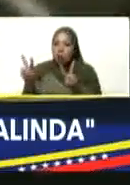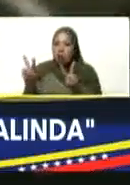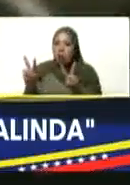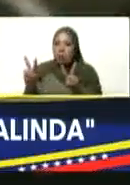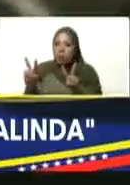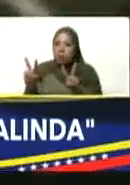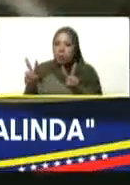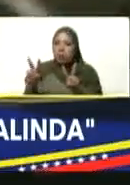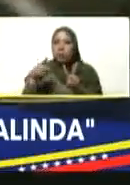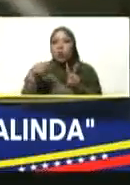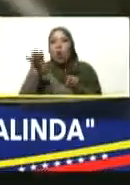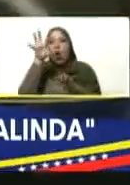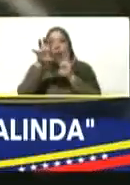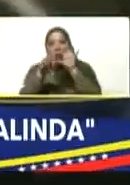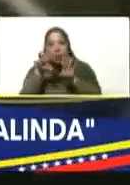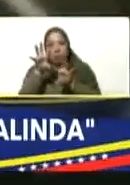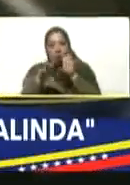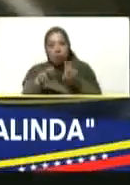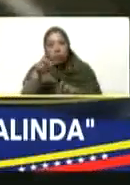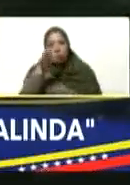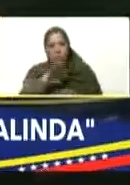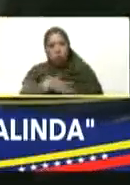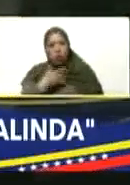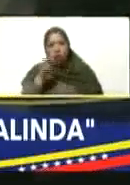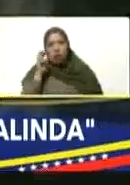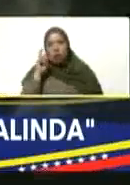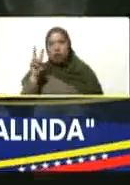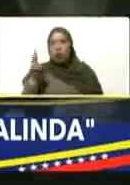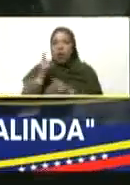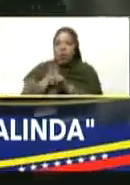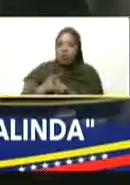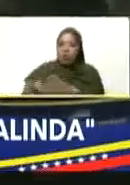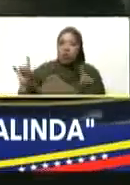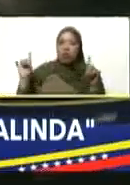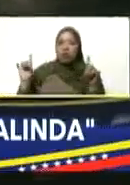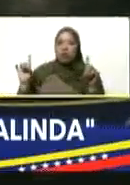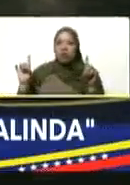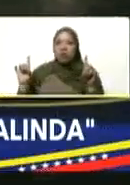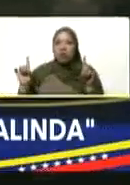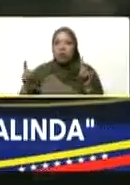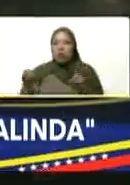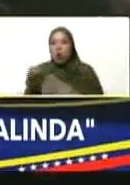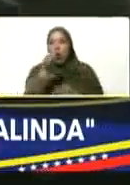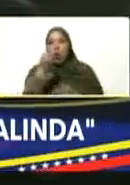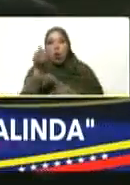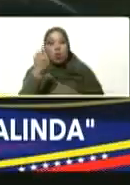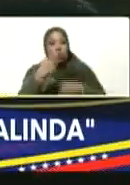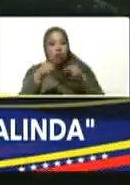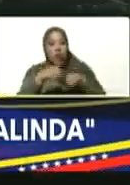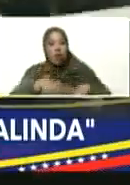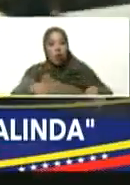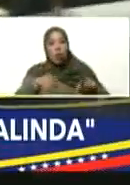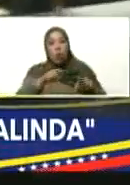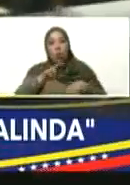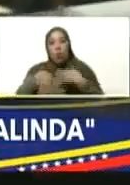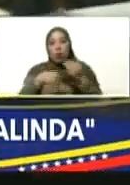presidente, muchos de estos productos los podemos ver en distintos anarqueles de nuestros supermercados, tanto a